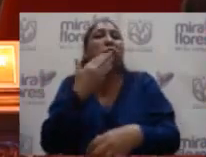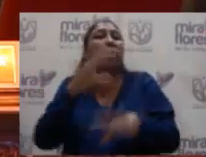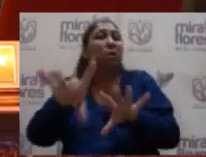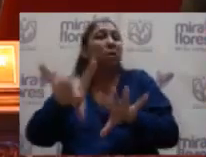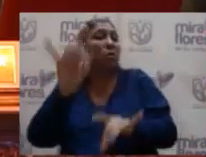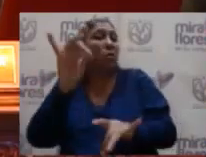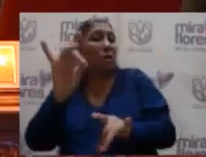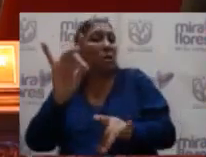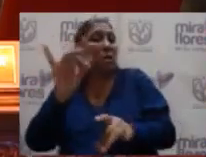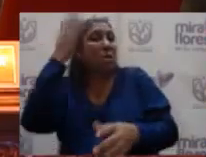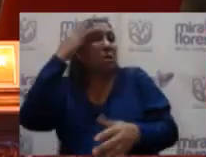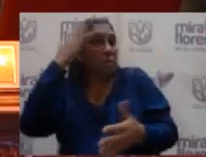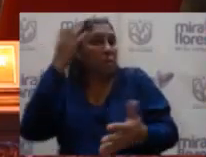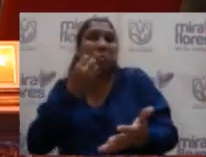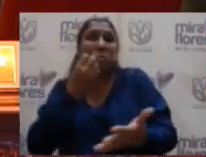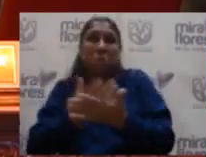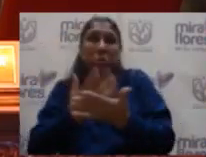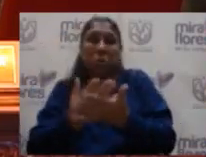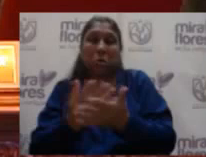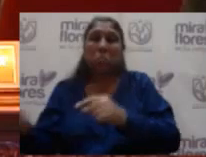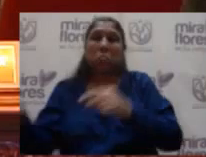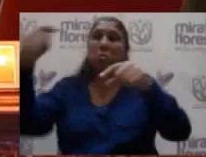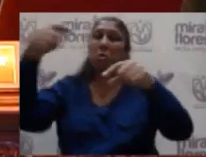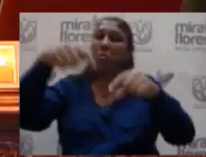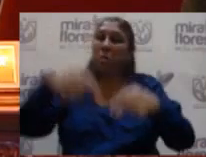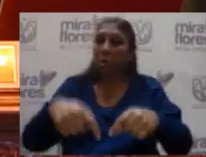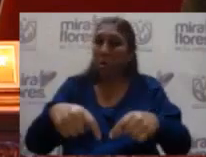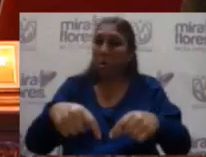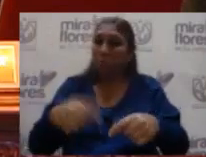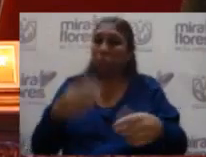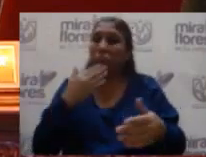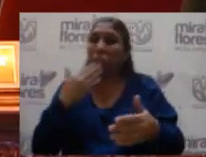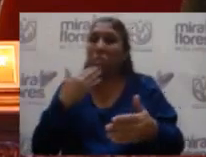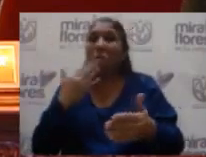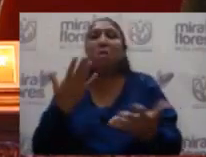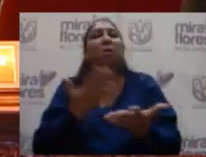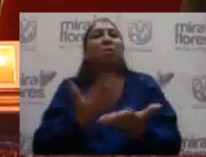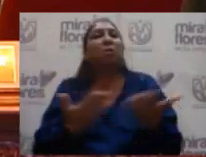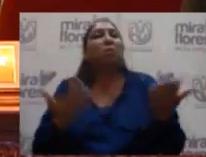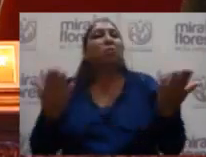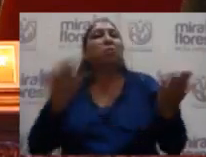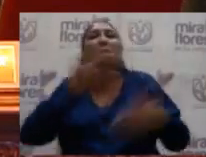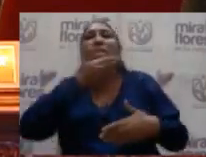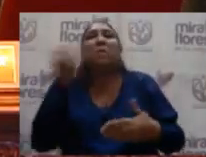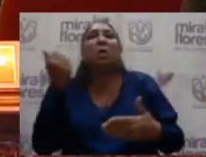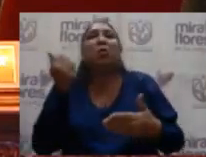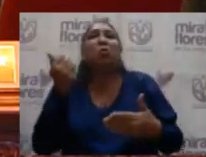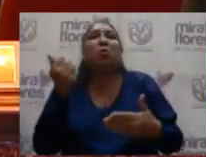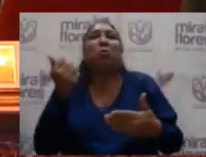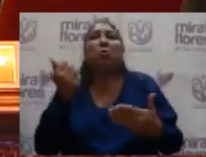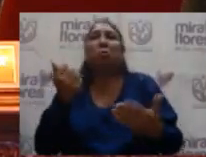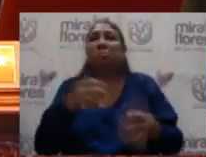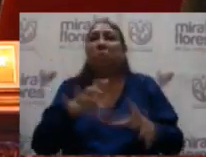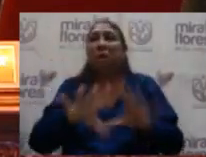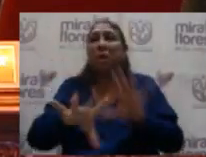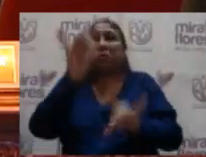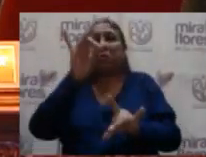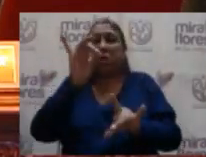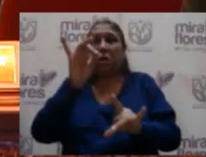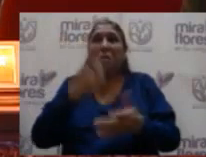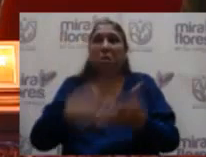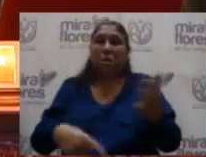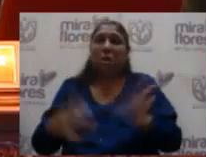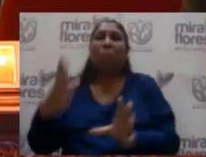bueno y ahí podrán venir cosas, digamos, que traigan una mejor opción que se escogerá